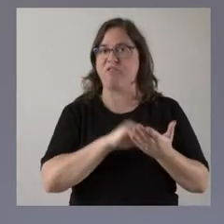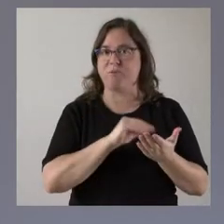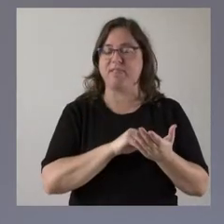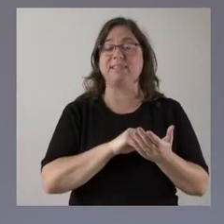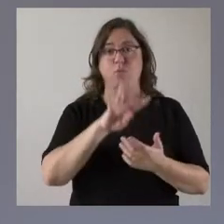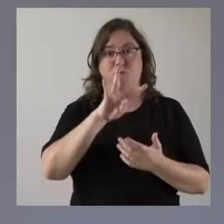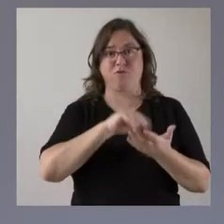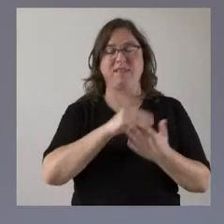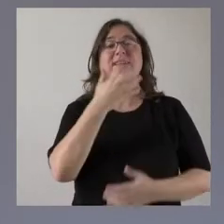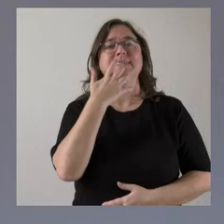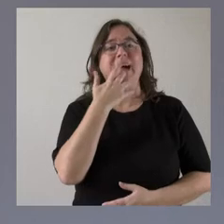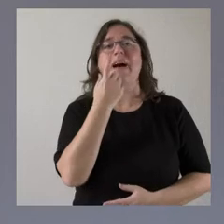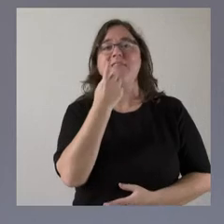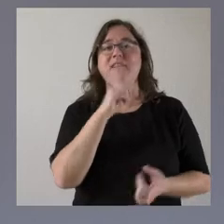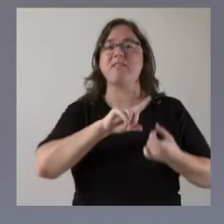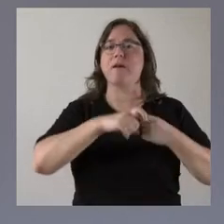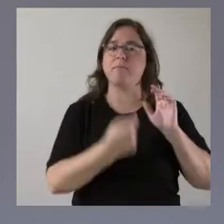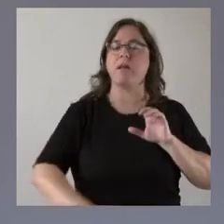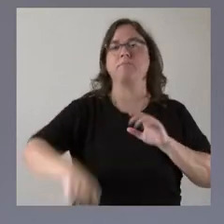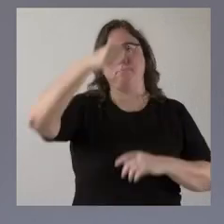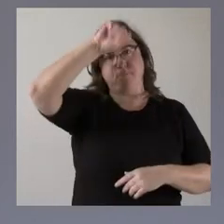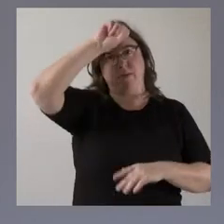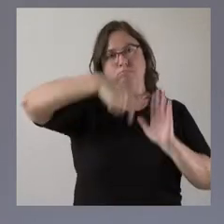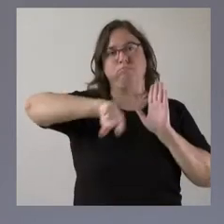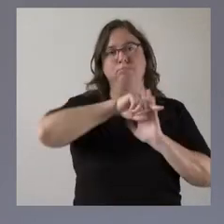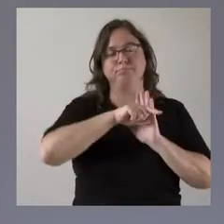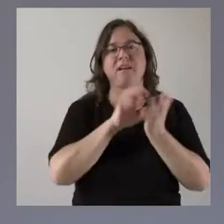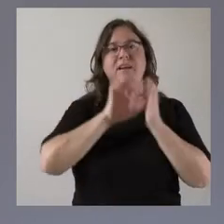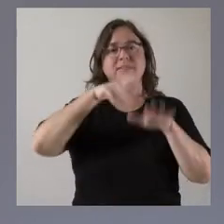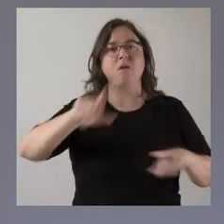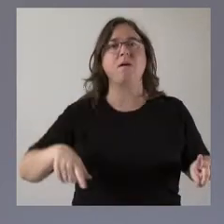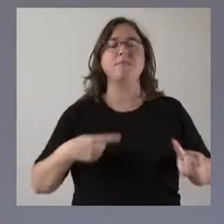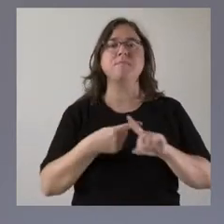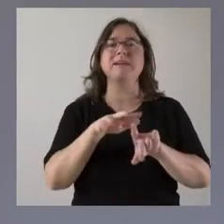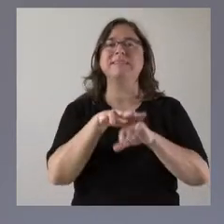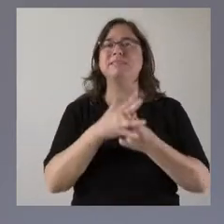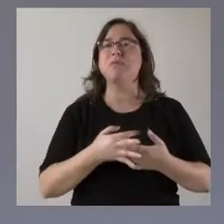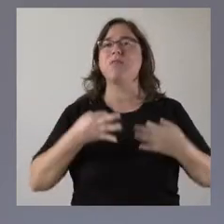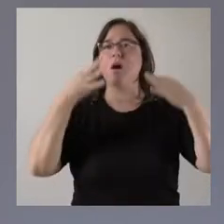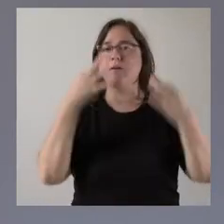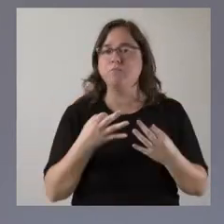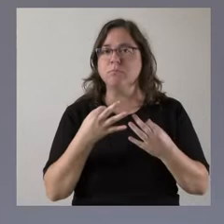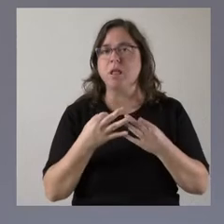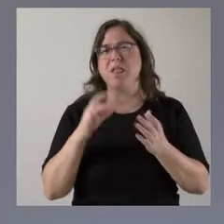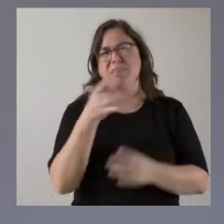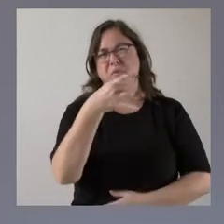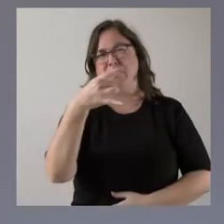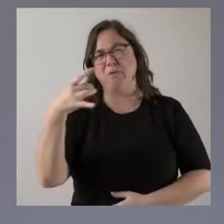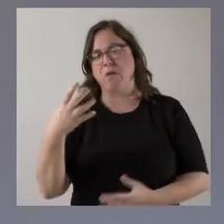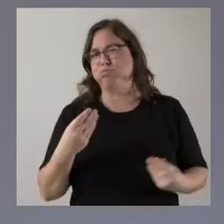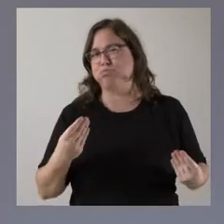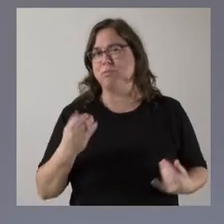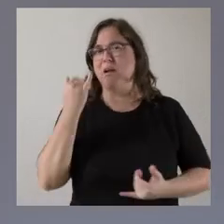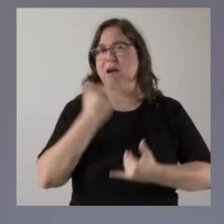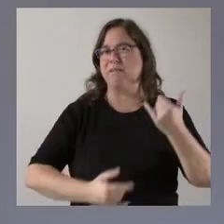la familia esté empadronada en Castilla y león que tengan una situación objetiva de sobreendeudamiento que les impida